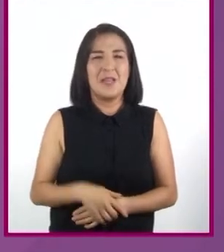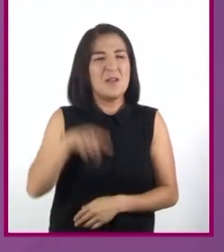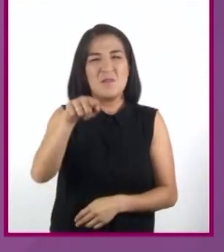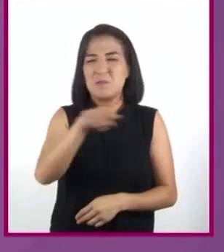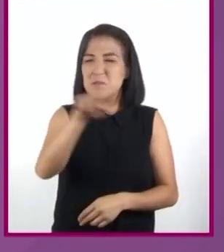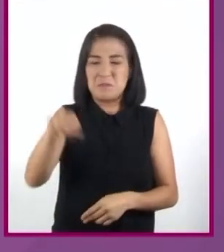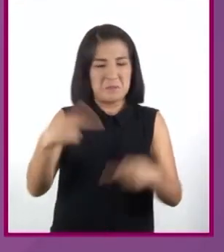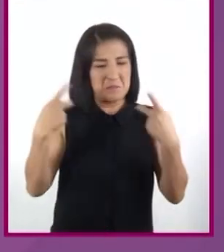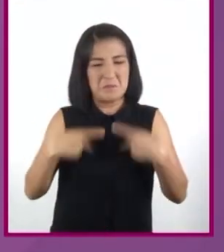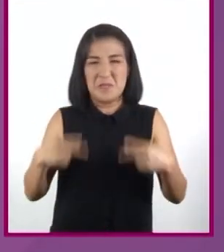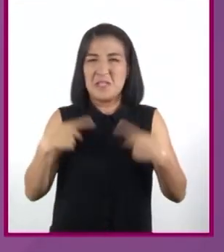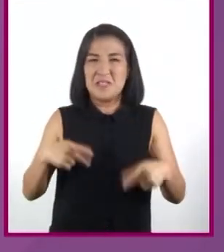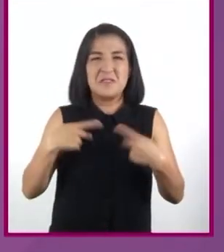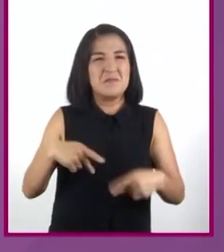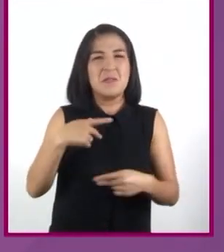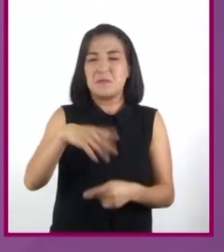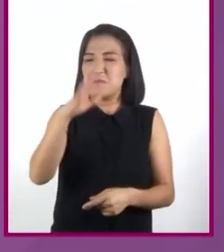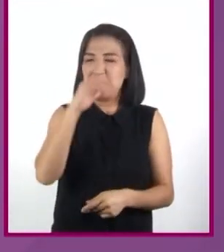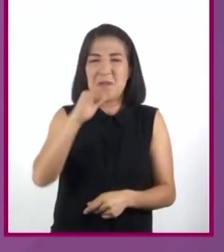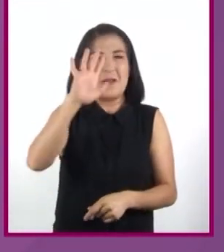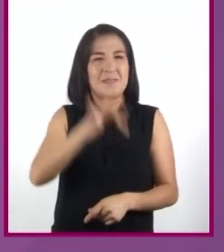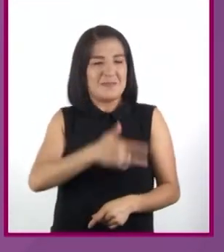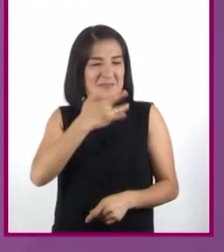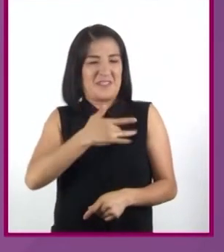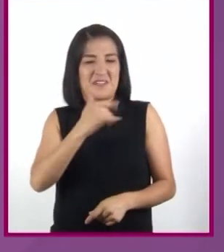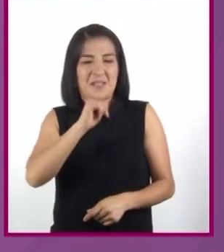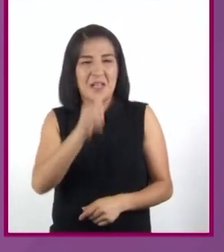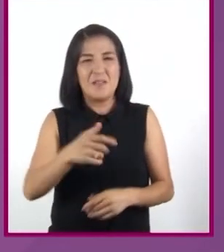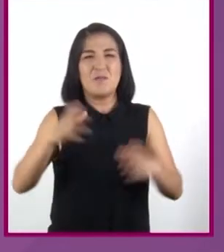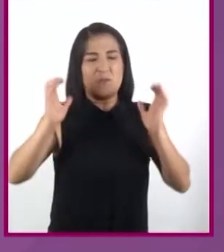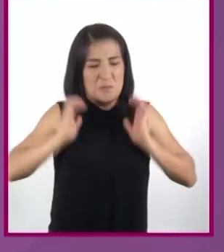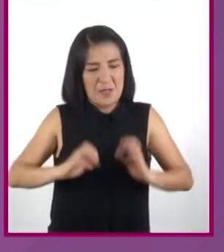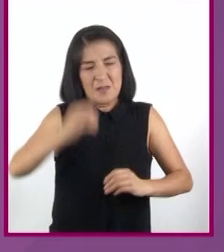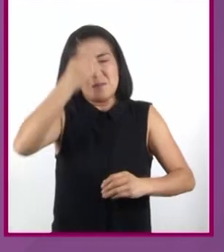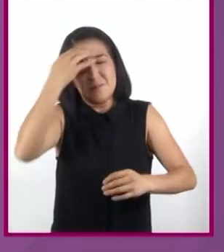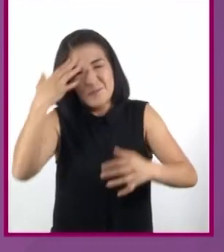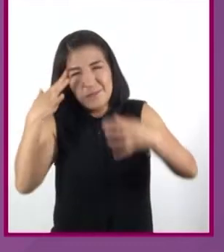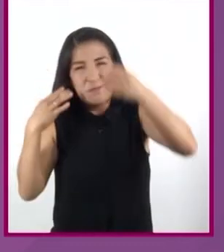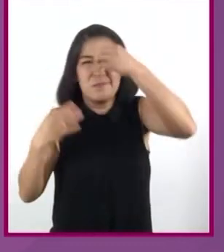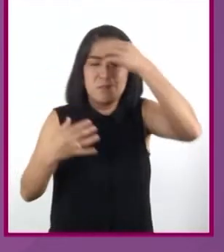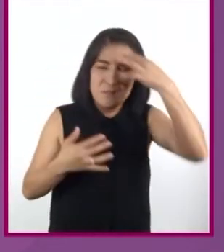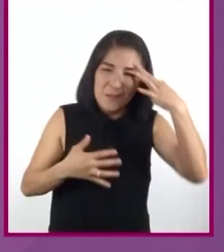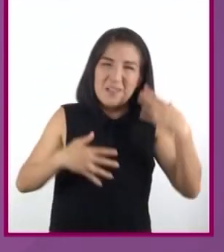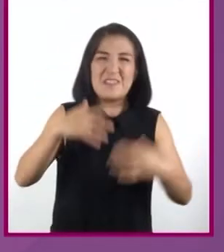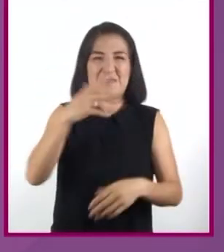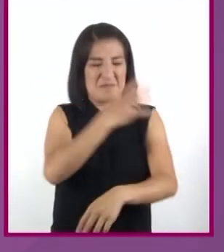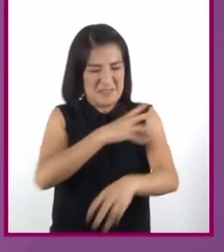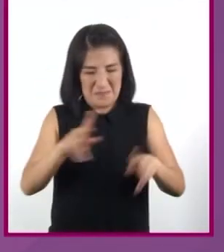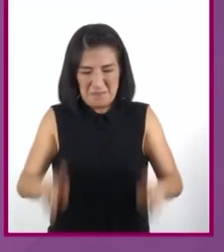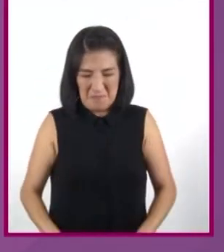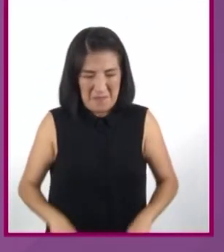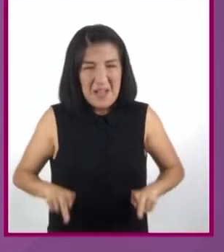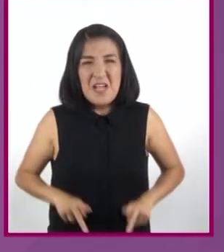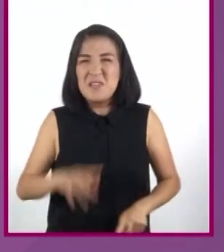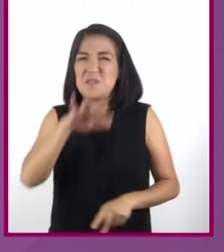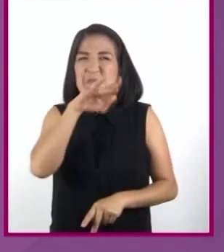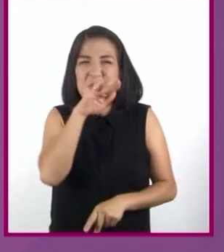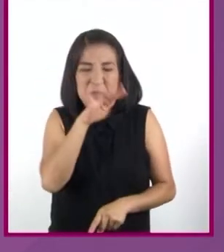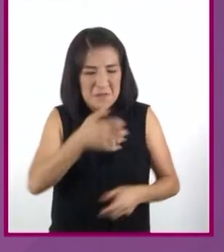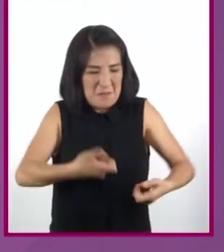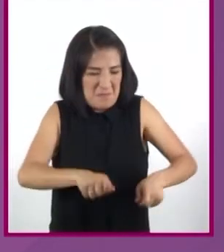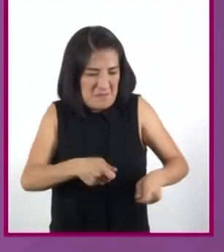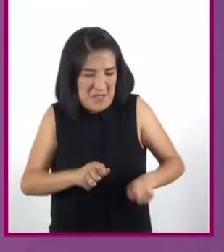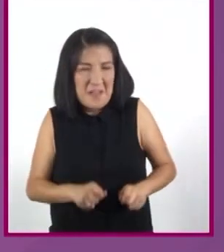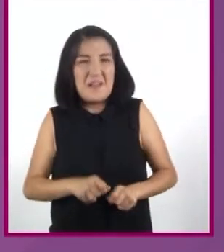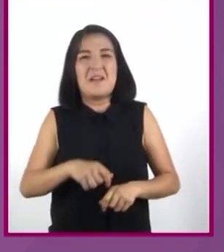Insensibles al tórrido sol, los broncíneos cuerpos sudorosos, apenas cubiertos por mugrientos pantalones remangados a los